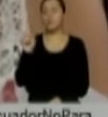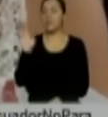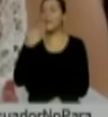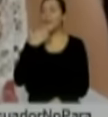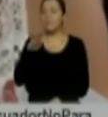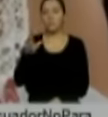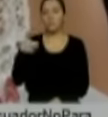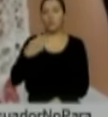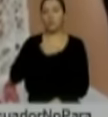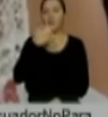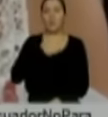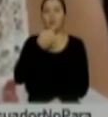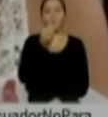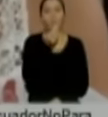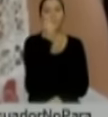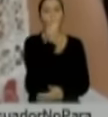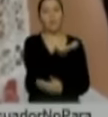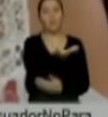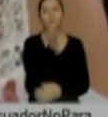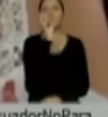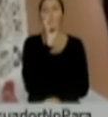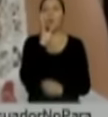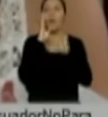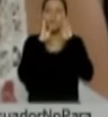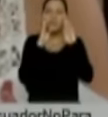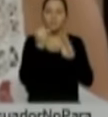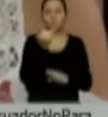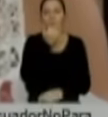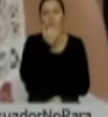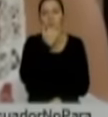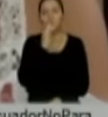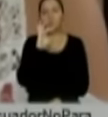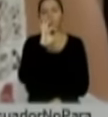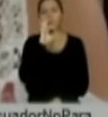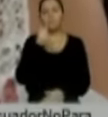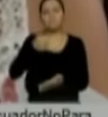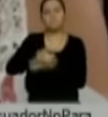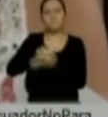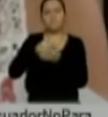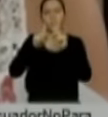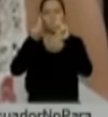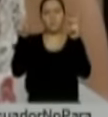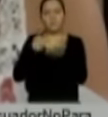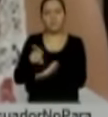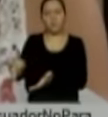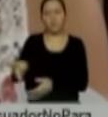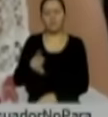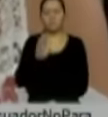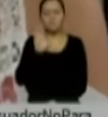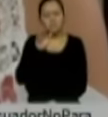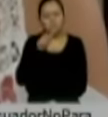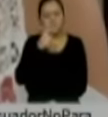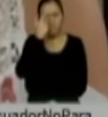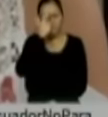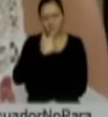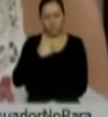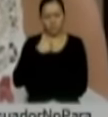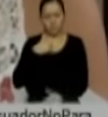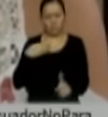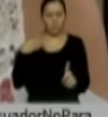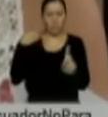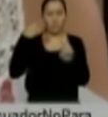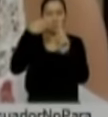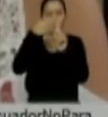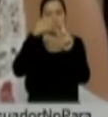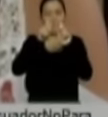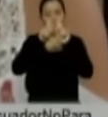un reembolso, por una mala atención, por un cobro indebido a la misma empresa. Es decir, que el ciudadano tenía que ir a la